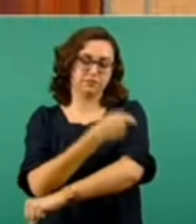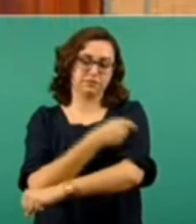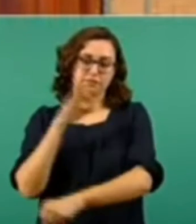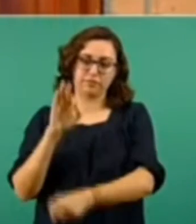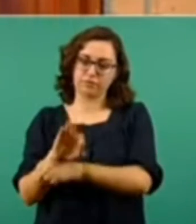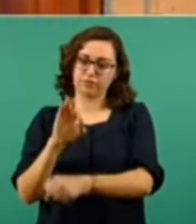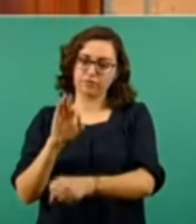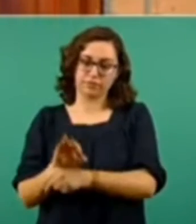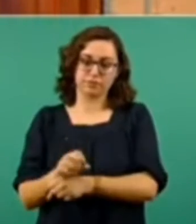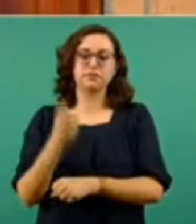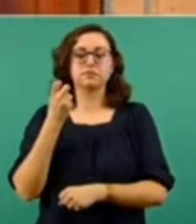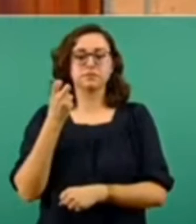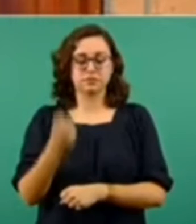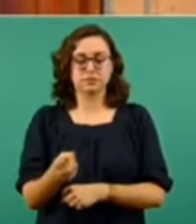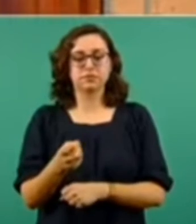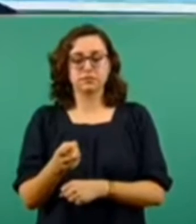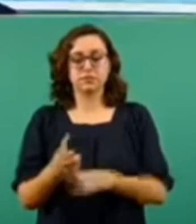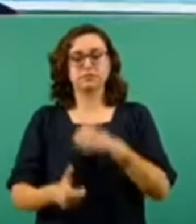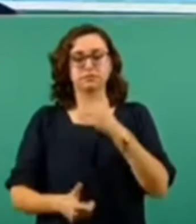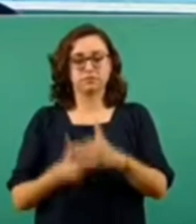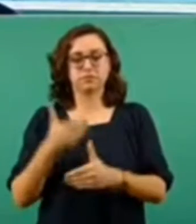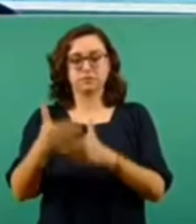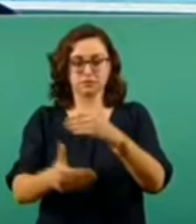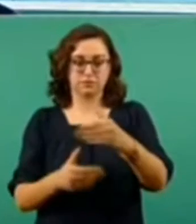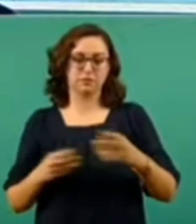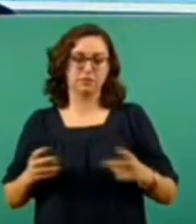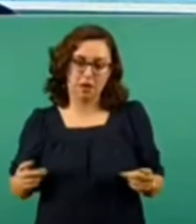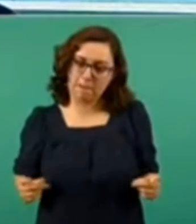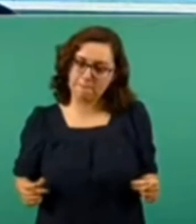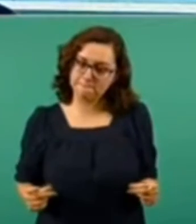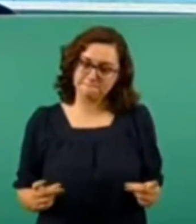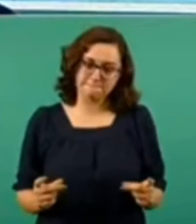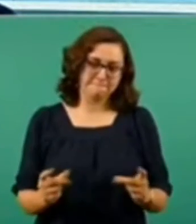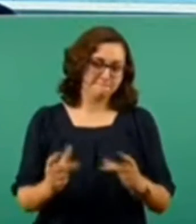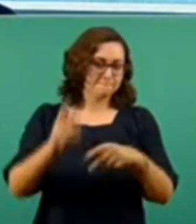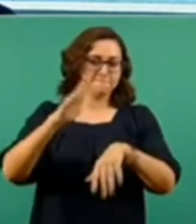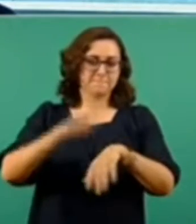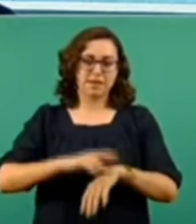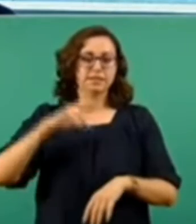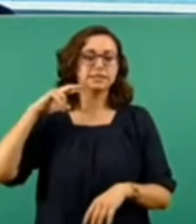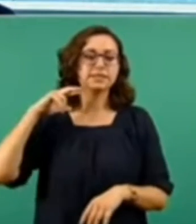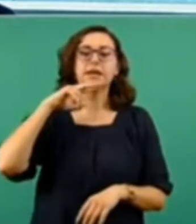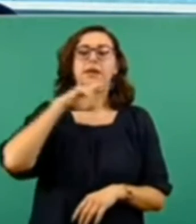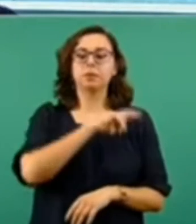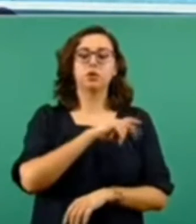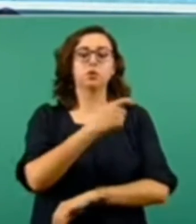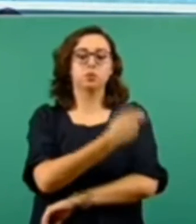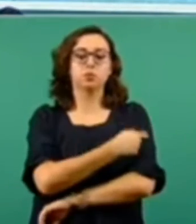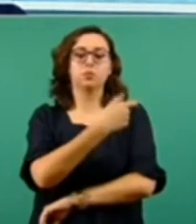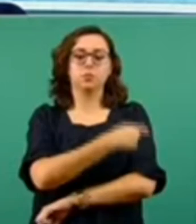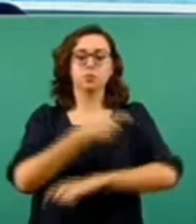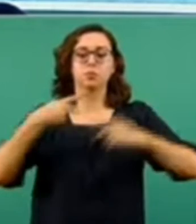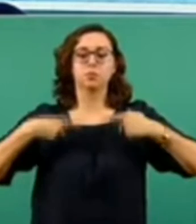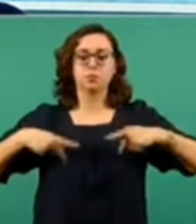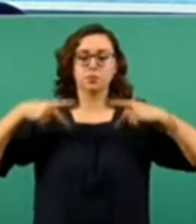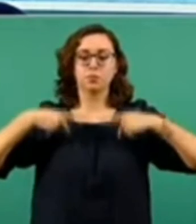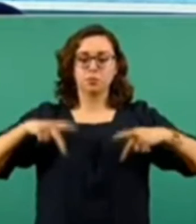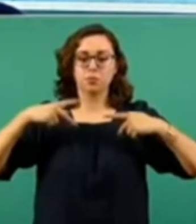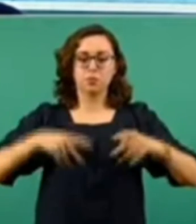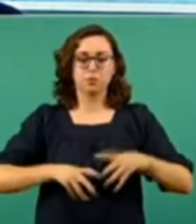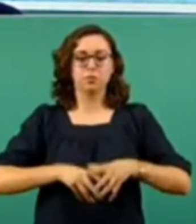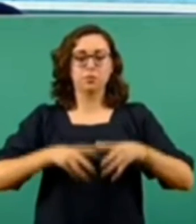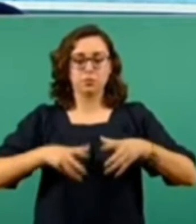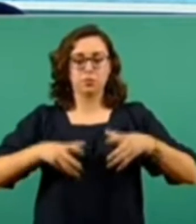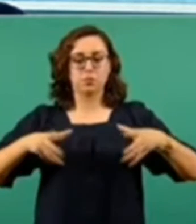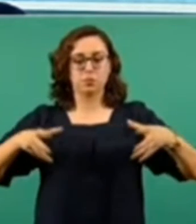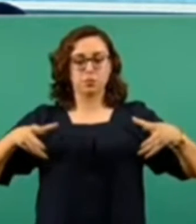hablamos de primeras dosis, pues obviamente hablamos de poder avanzar cada vez más y rápidamente con vacunar más y más